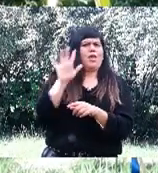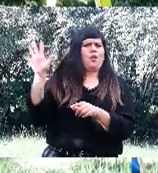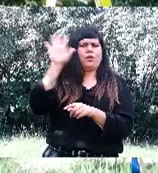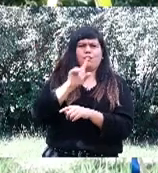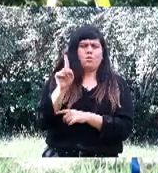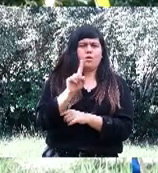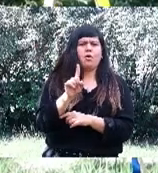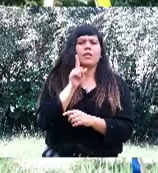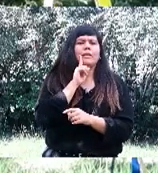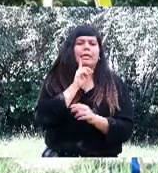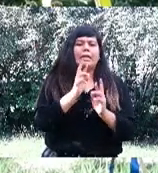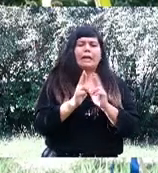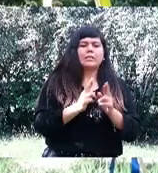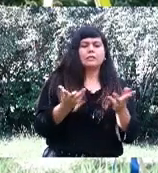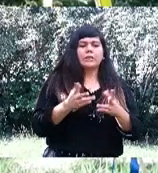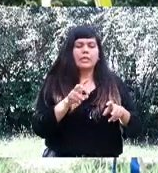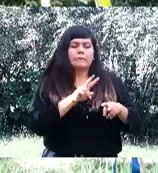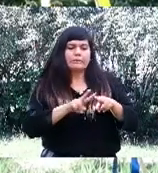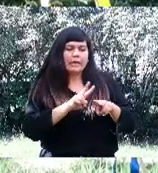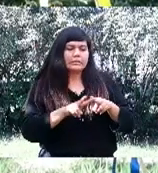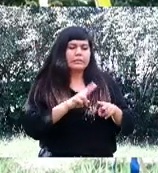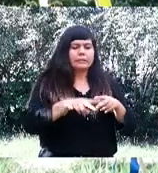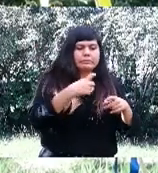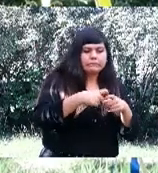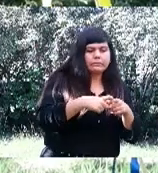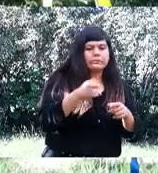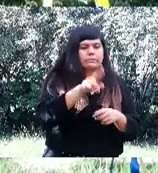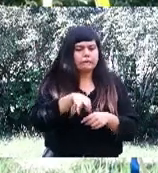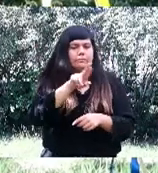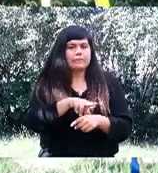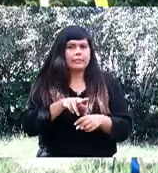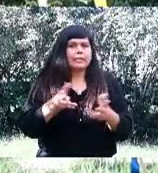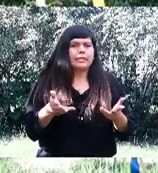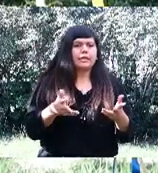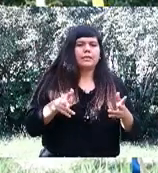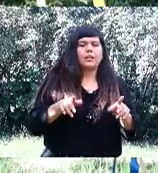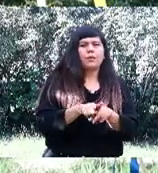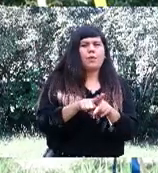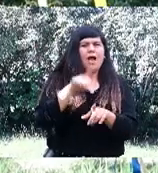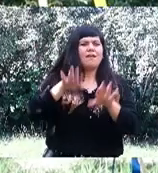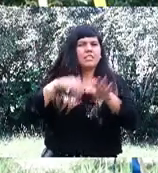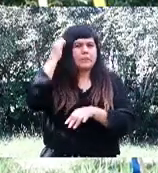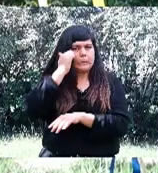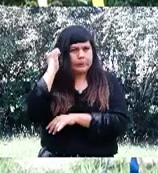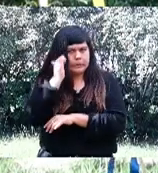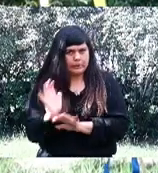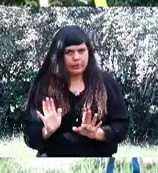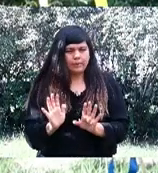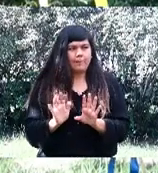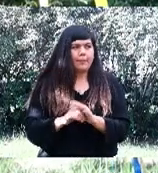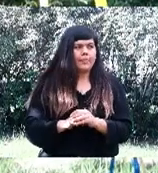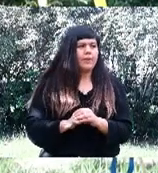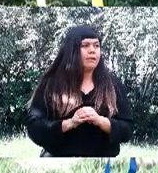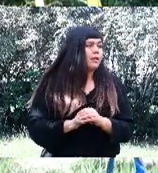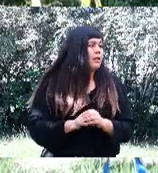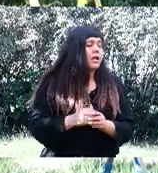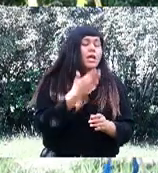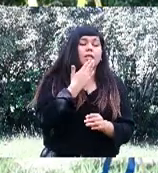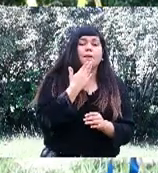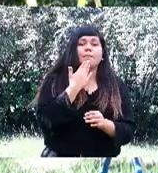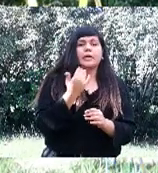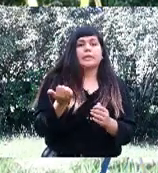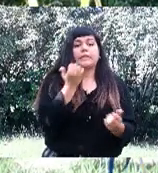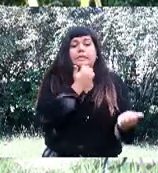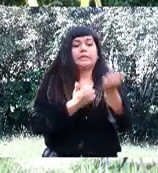sino que tiene mucho que ver con el hacer con el repetir con el insistir con el porfiar a veces también y y también con el